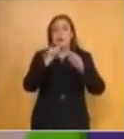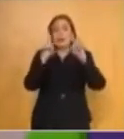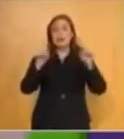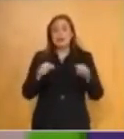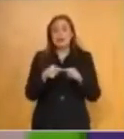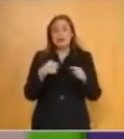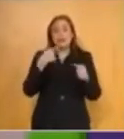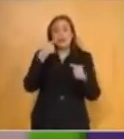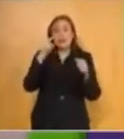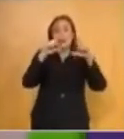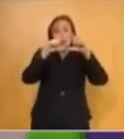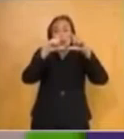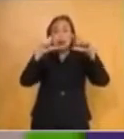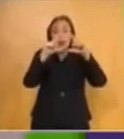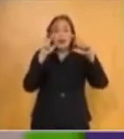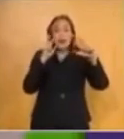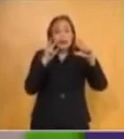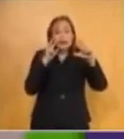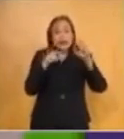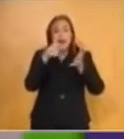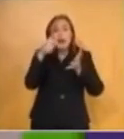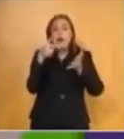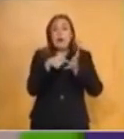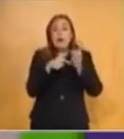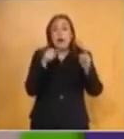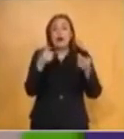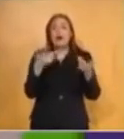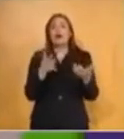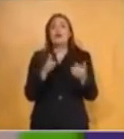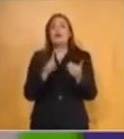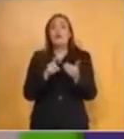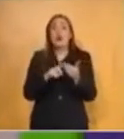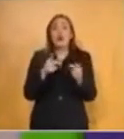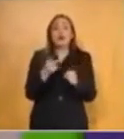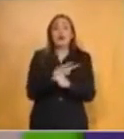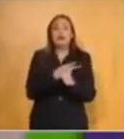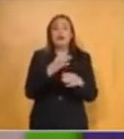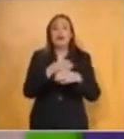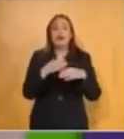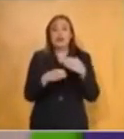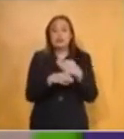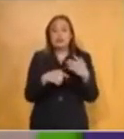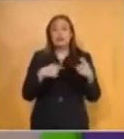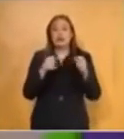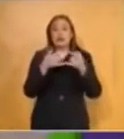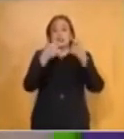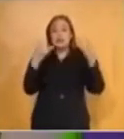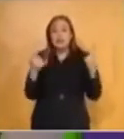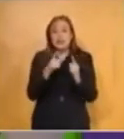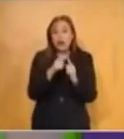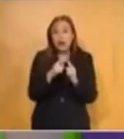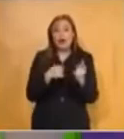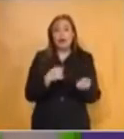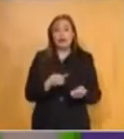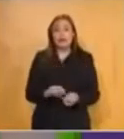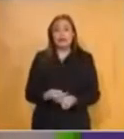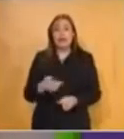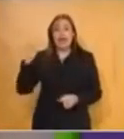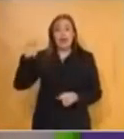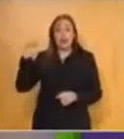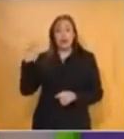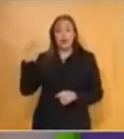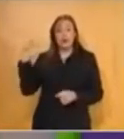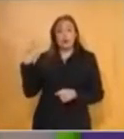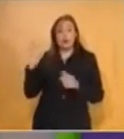recuadros, los paneles. Entonces, básicamente, estas son las partes principales de una tira cómica. Y las primeras 2 clases, lo que